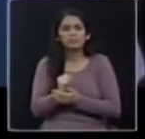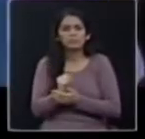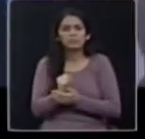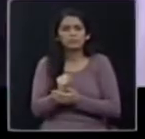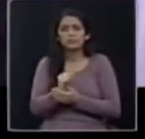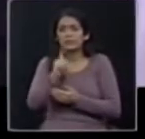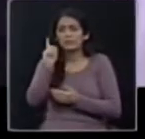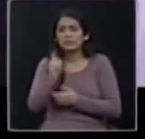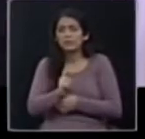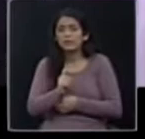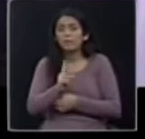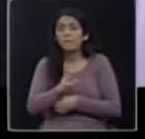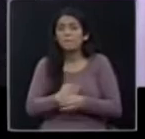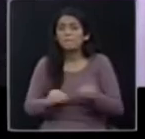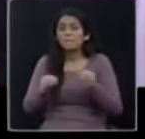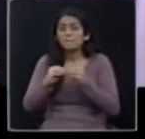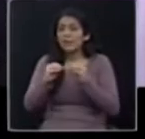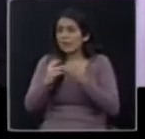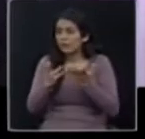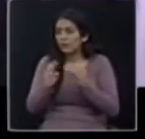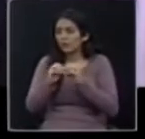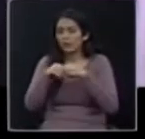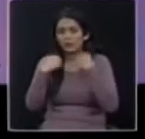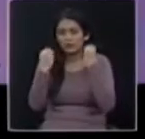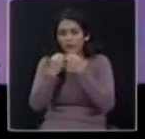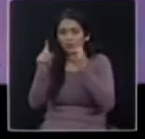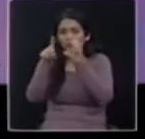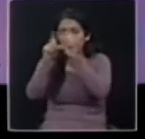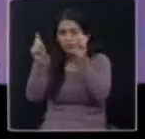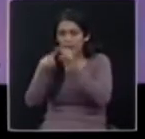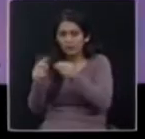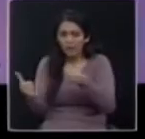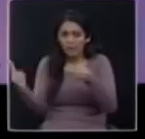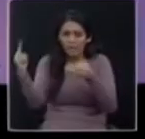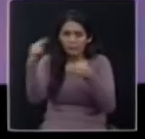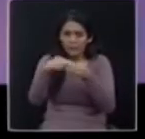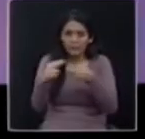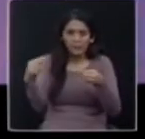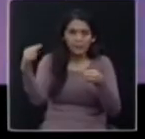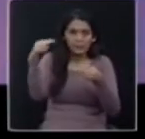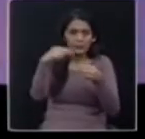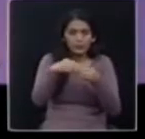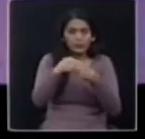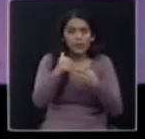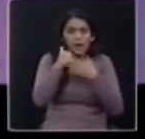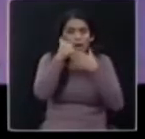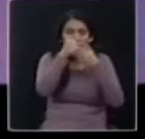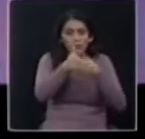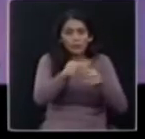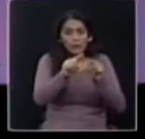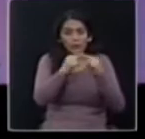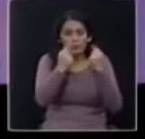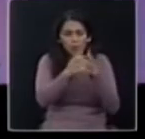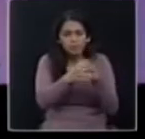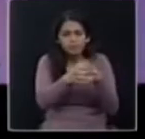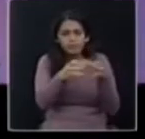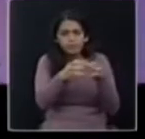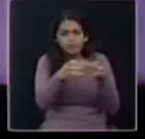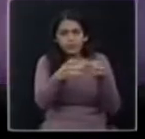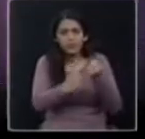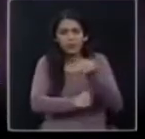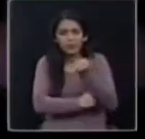jugadores, nuevas organizaciones, nuevas empresas que nos permitan que esto vaya creciendo, vaya